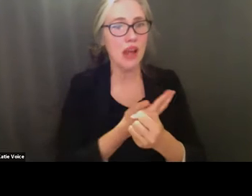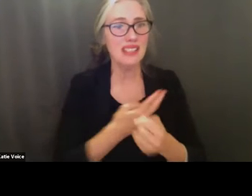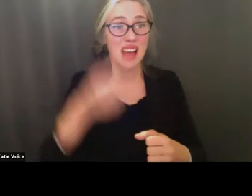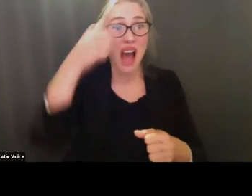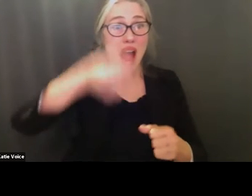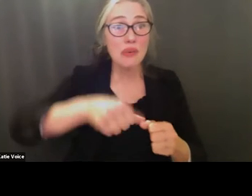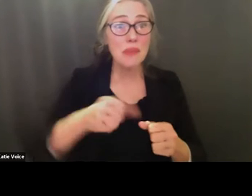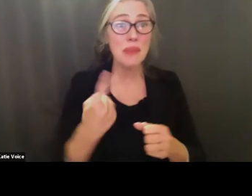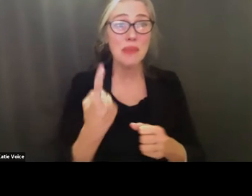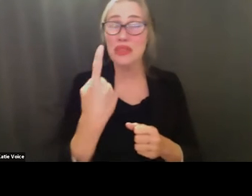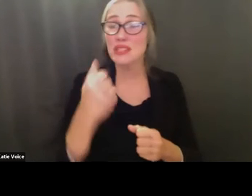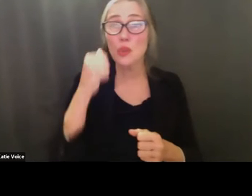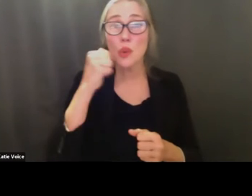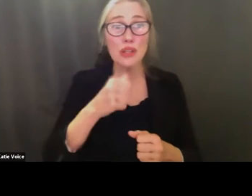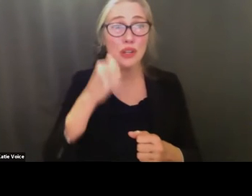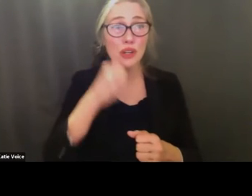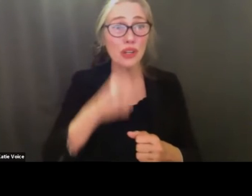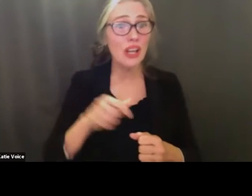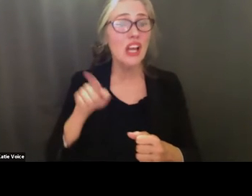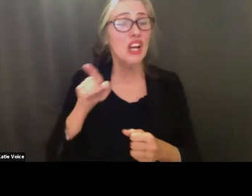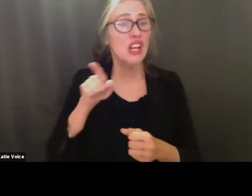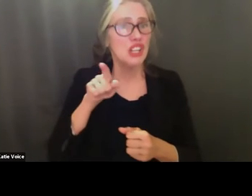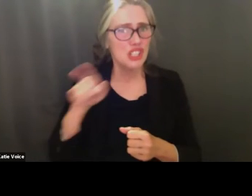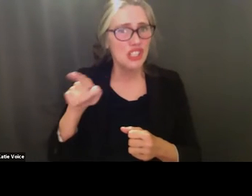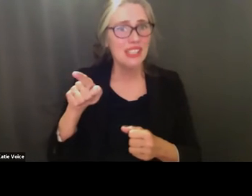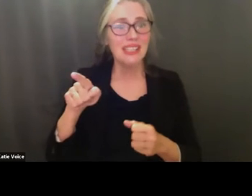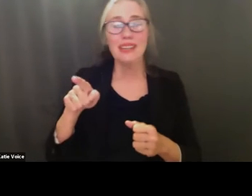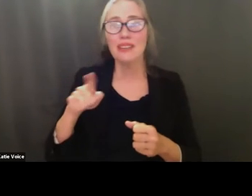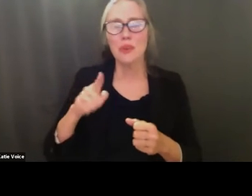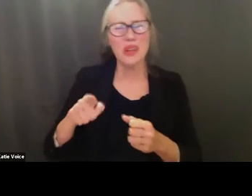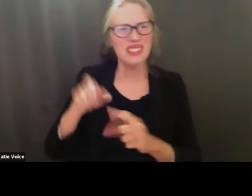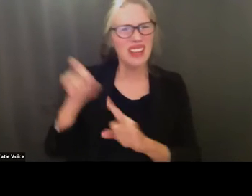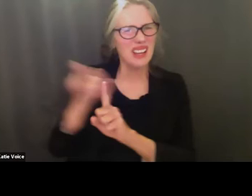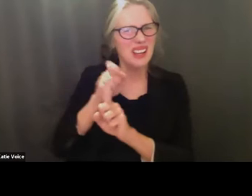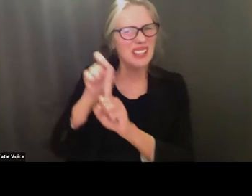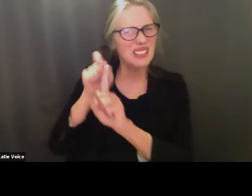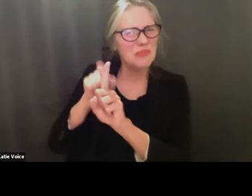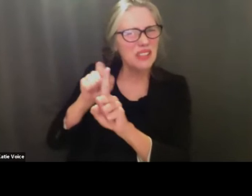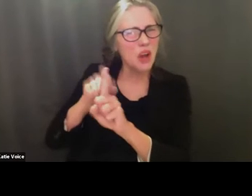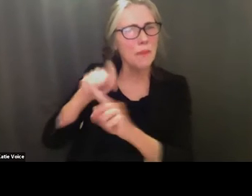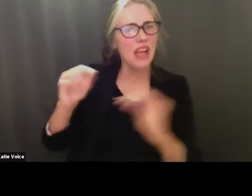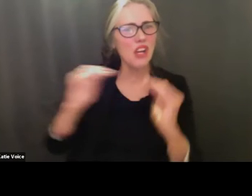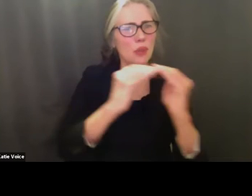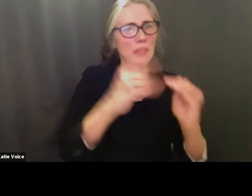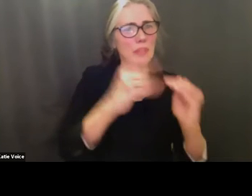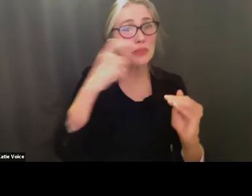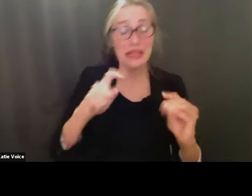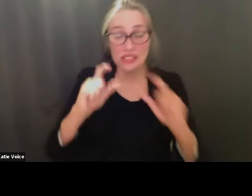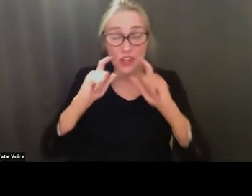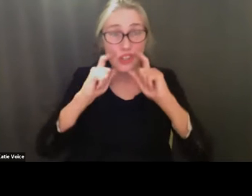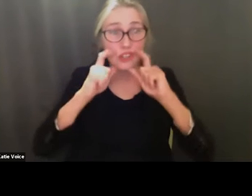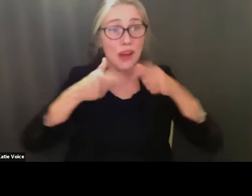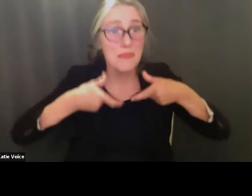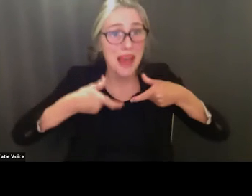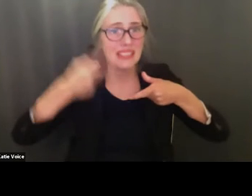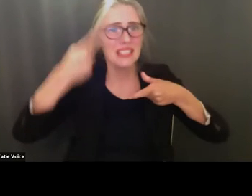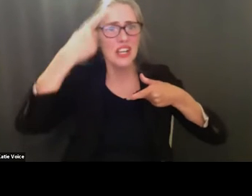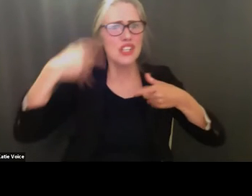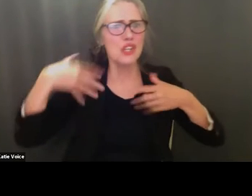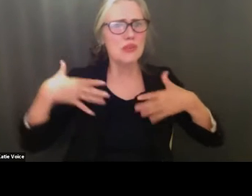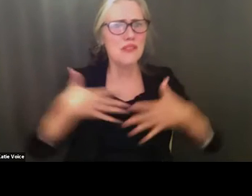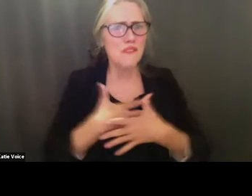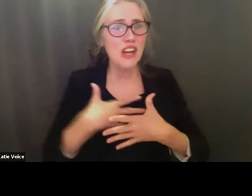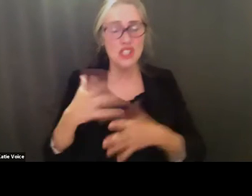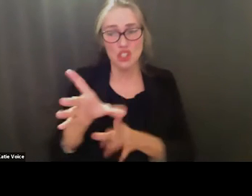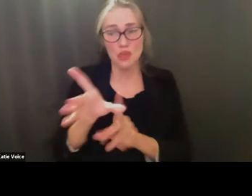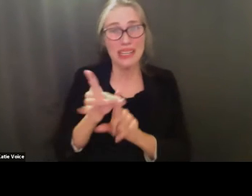llanto porque ella pensaba que si se quitaba la mascarilla le iba a dar COVID y se iba a morir. Todas las